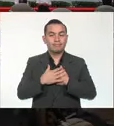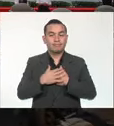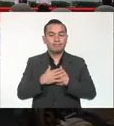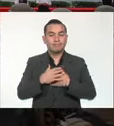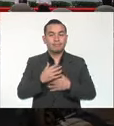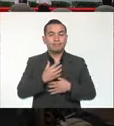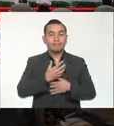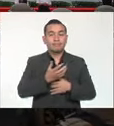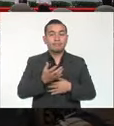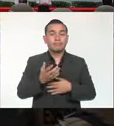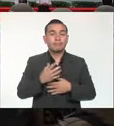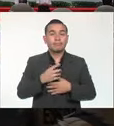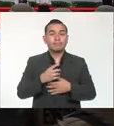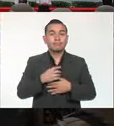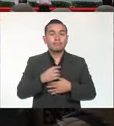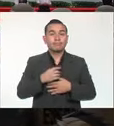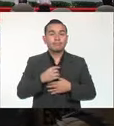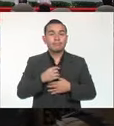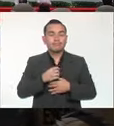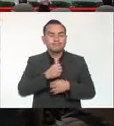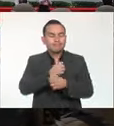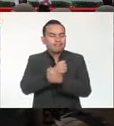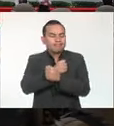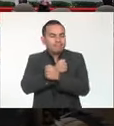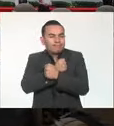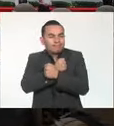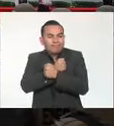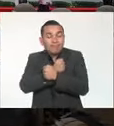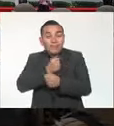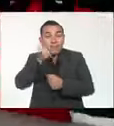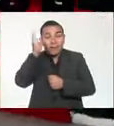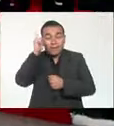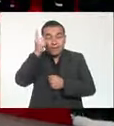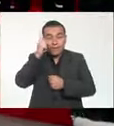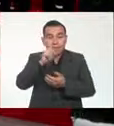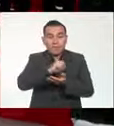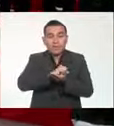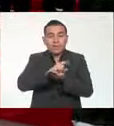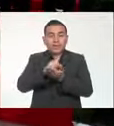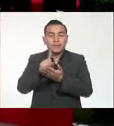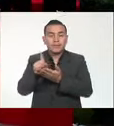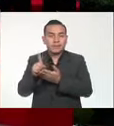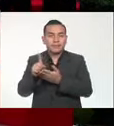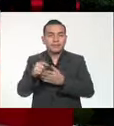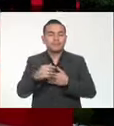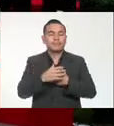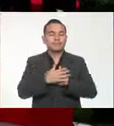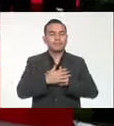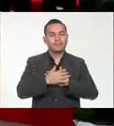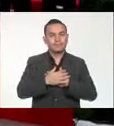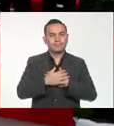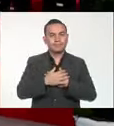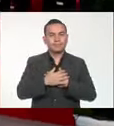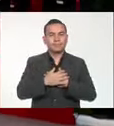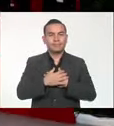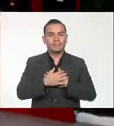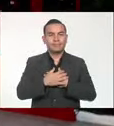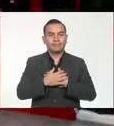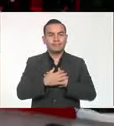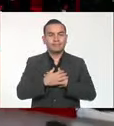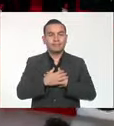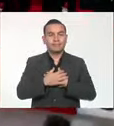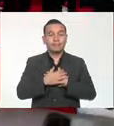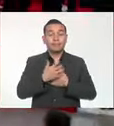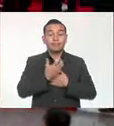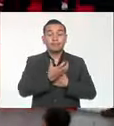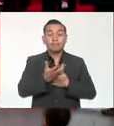ella, grabé en ella dulce afecto al maestro y a la escuela. Dulce afecto a la maestra y a la escuela.